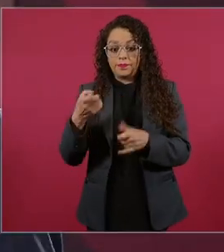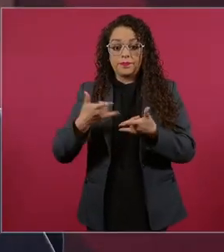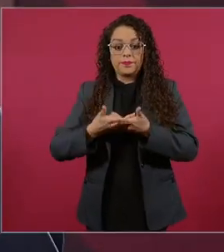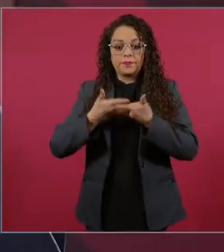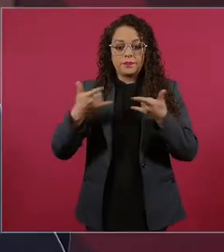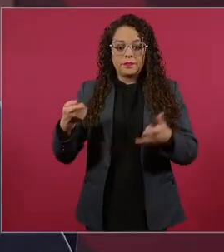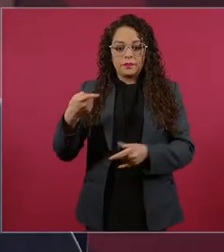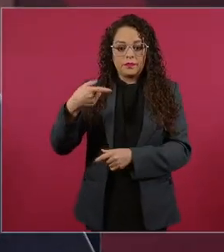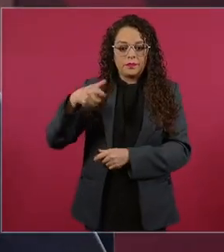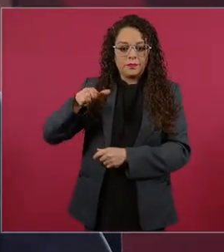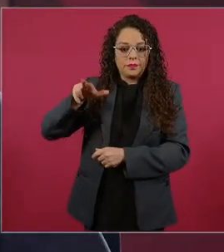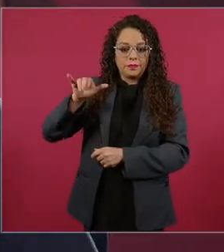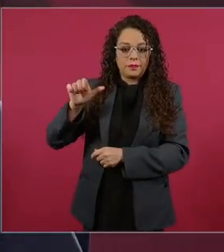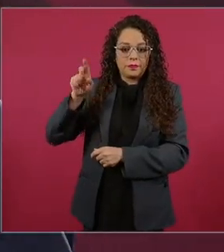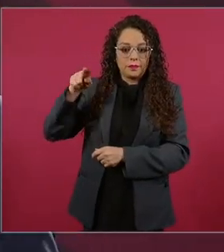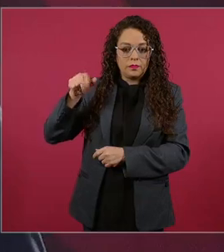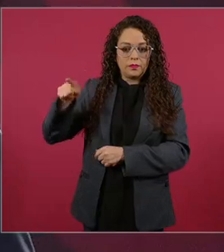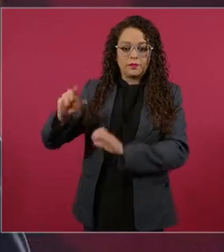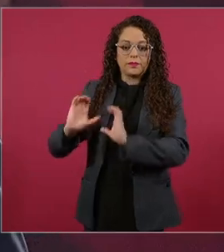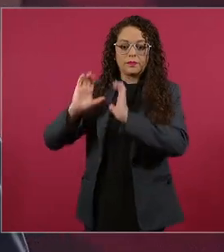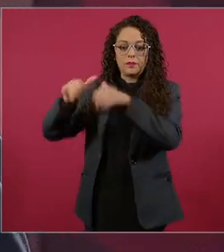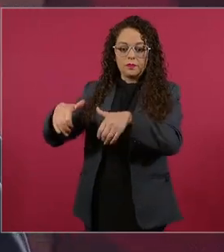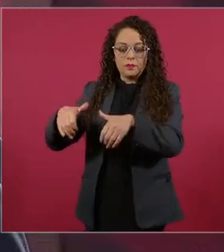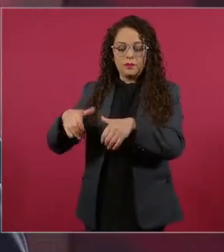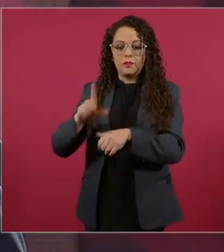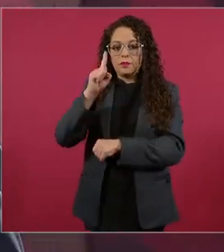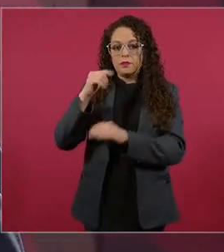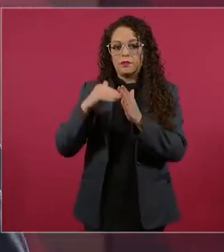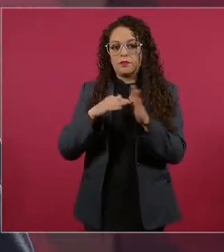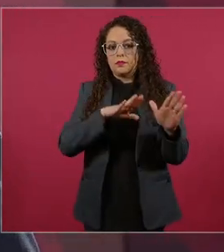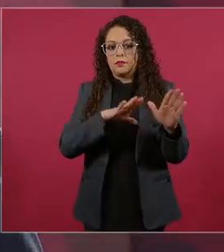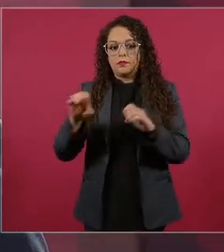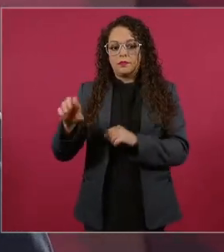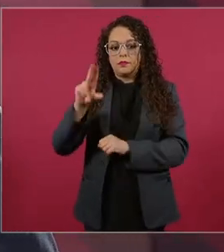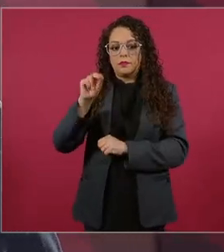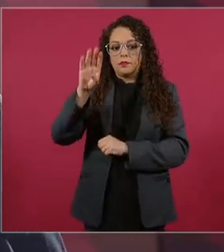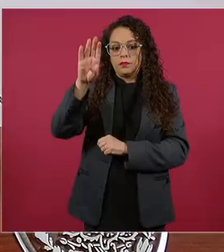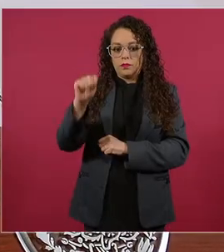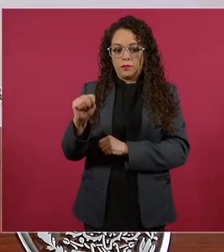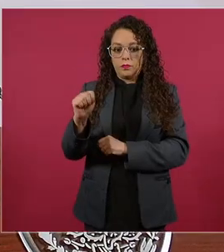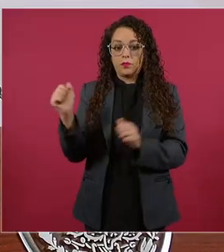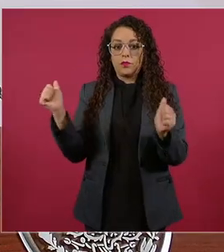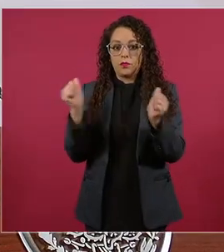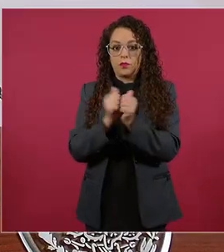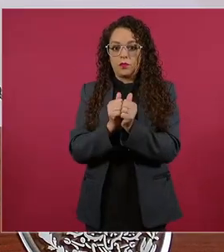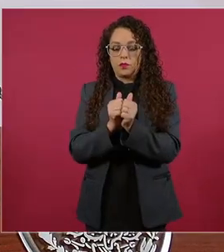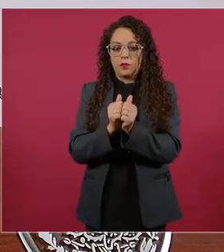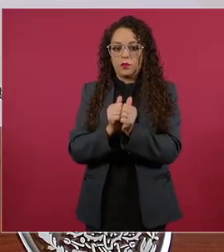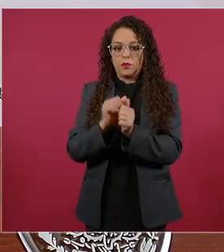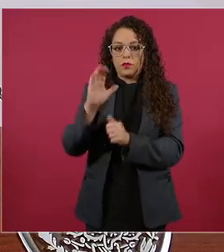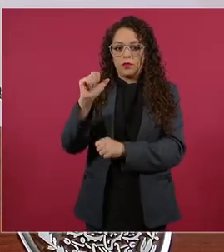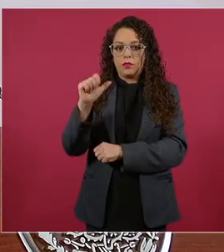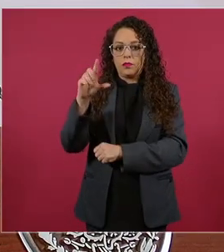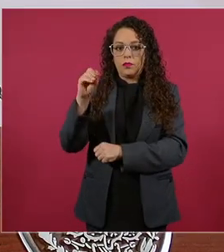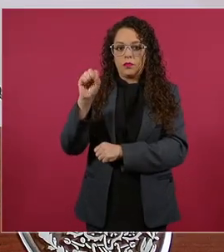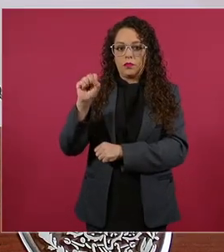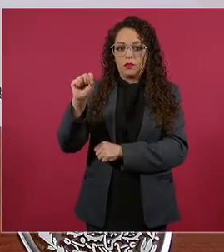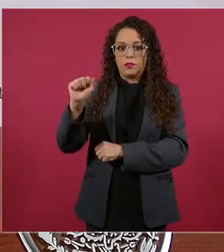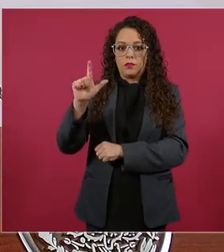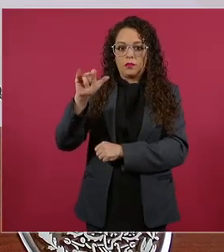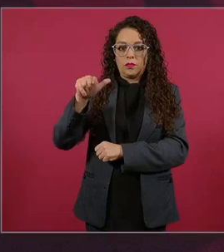que ingresa en 1989, ingresa con Salinas, con el gobierno de